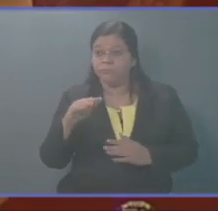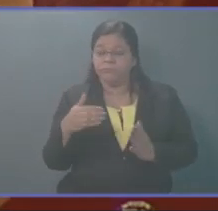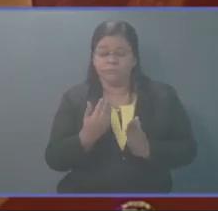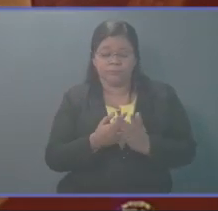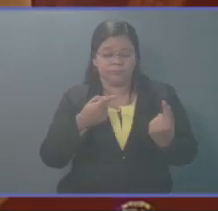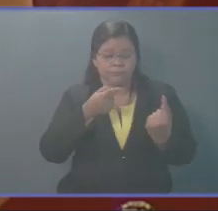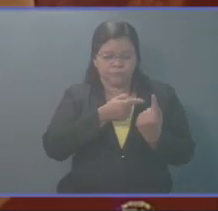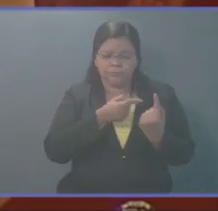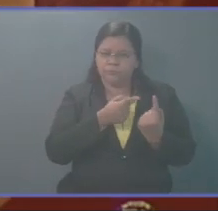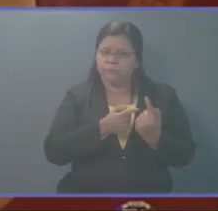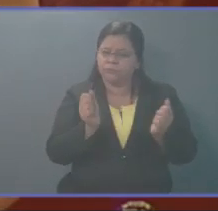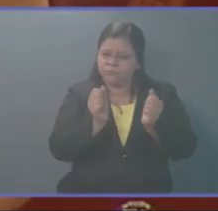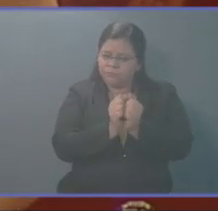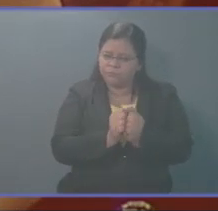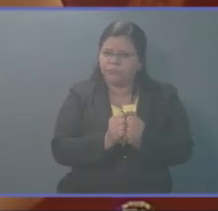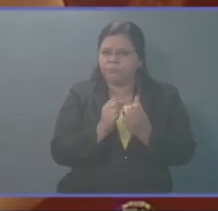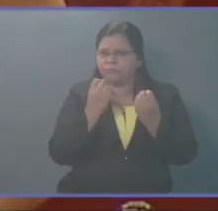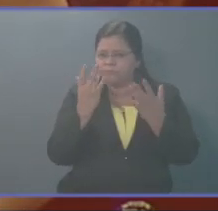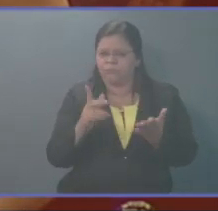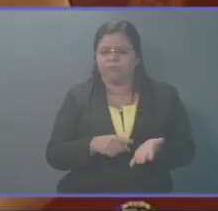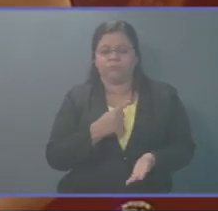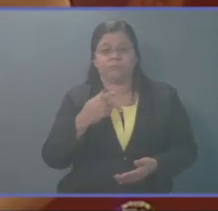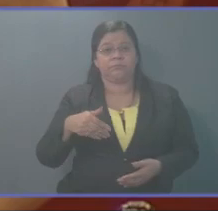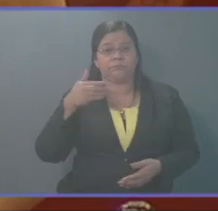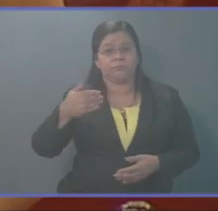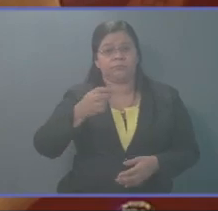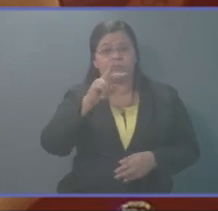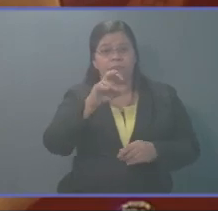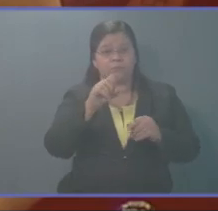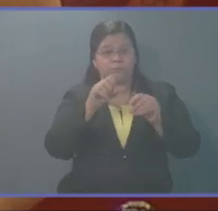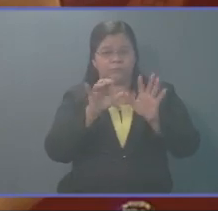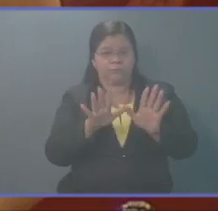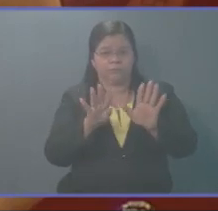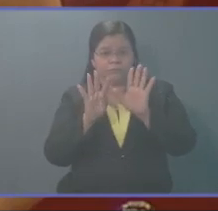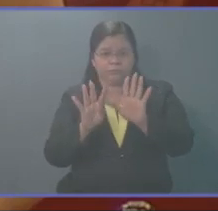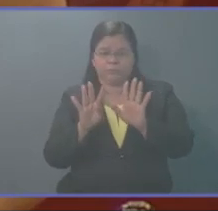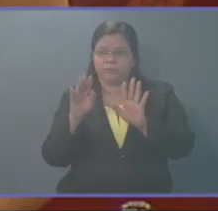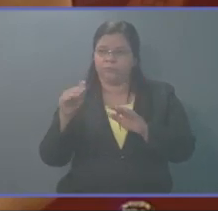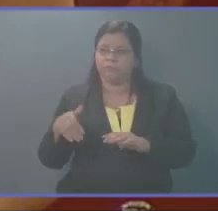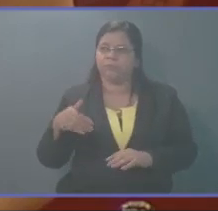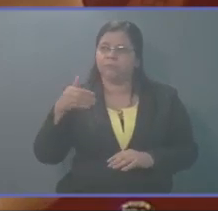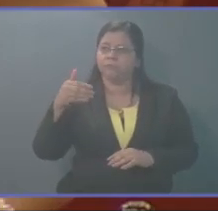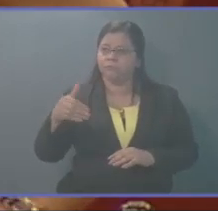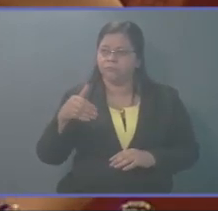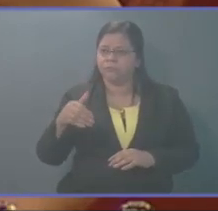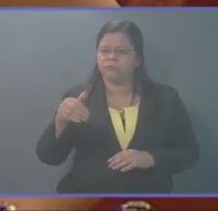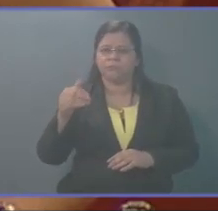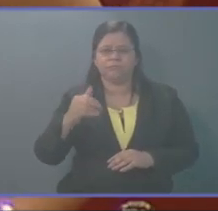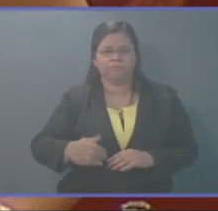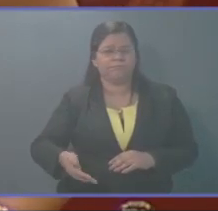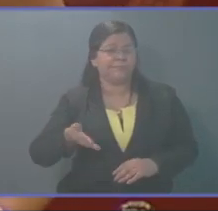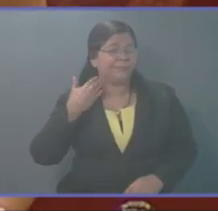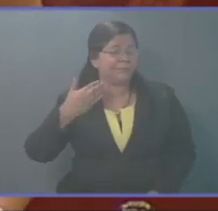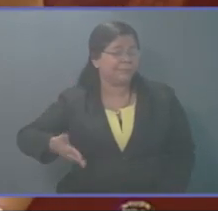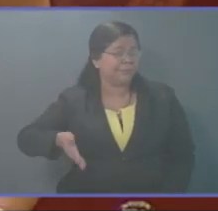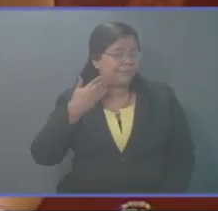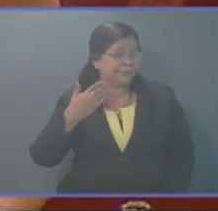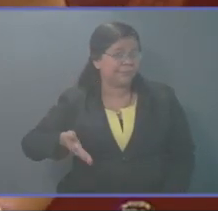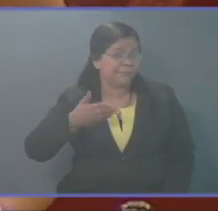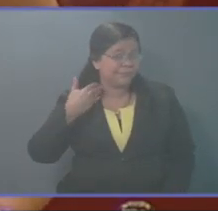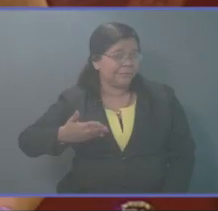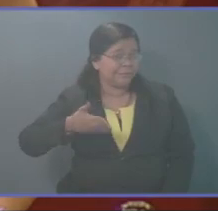en varias ocasiones. El 2019 fue el año más cálido registrado